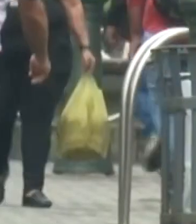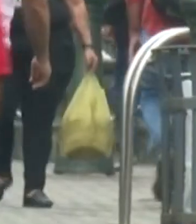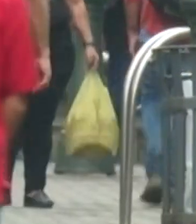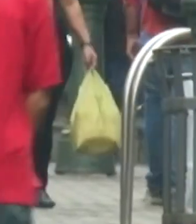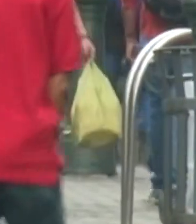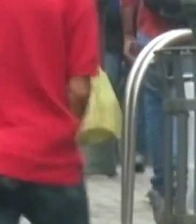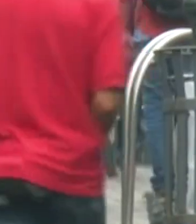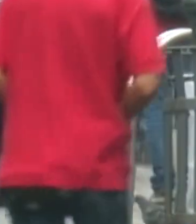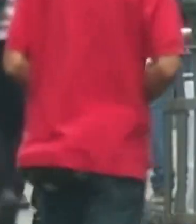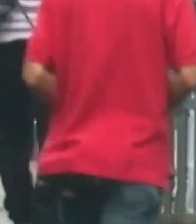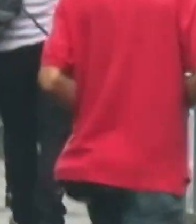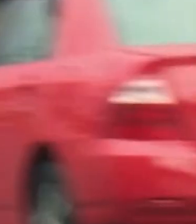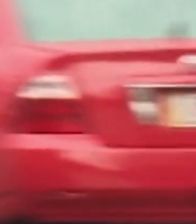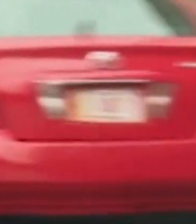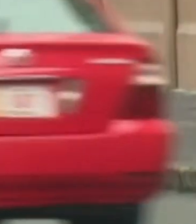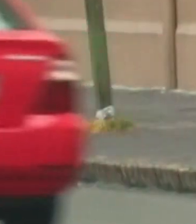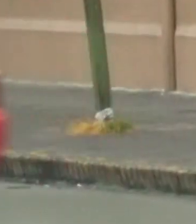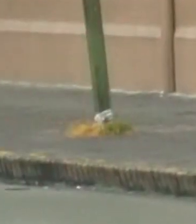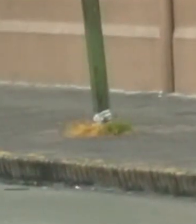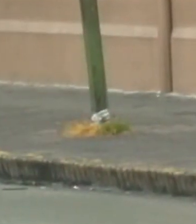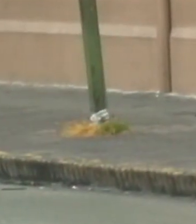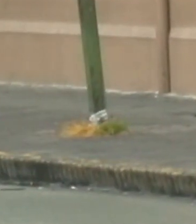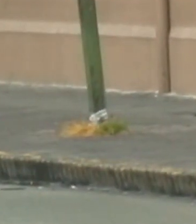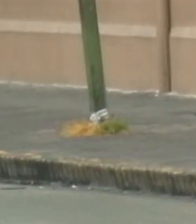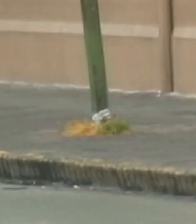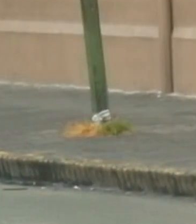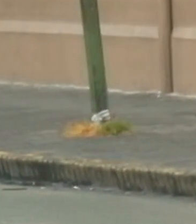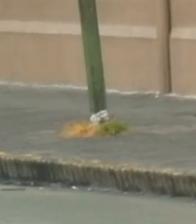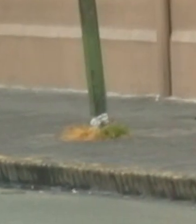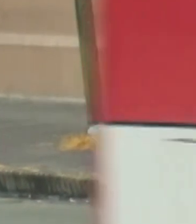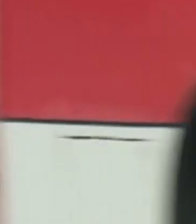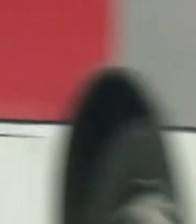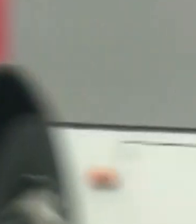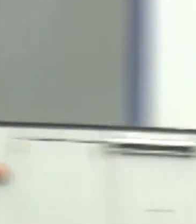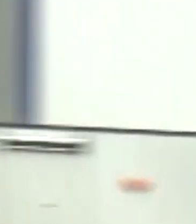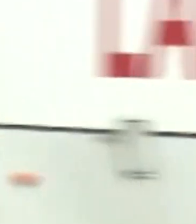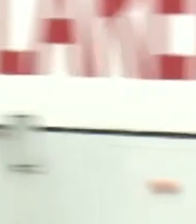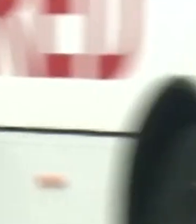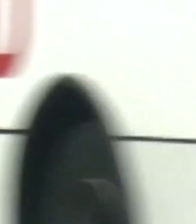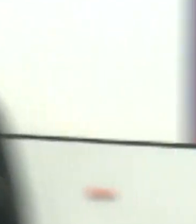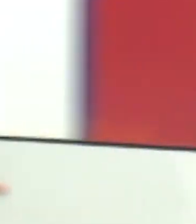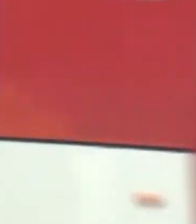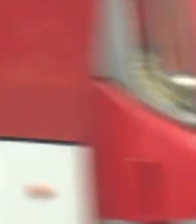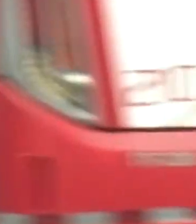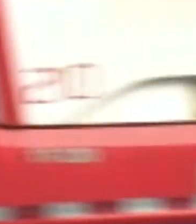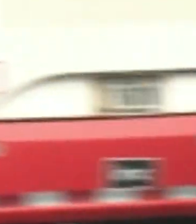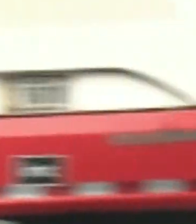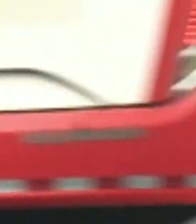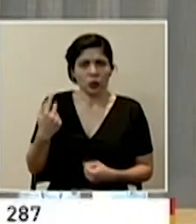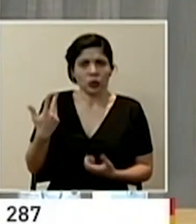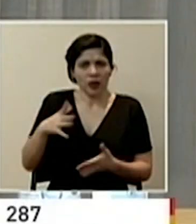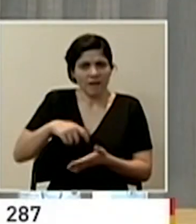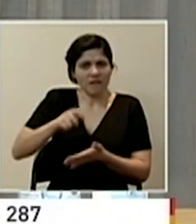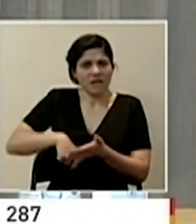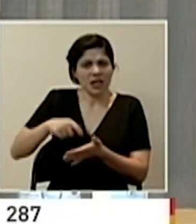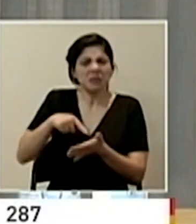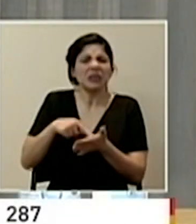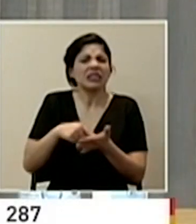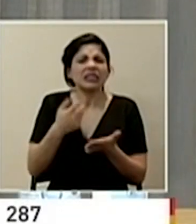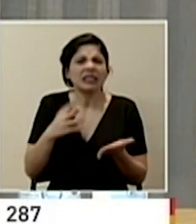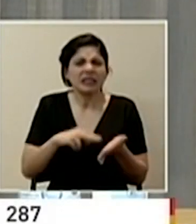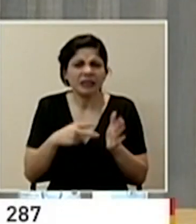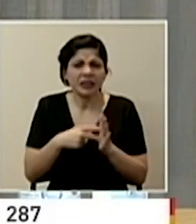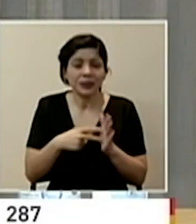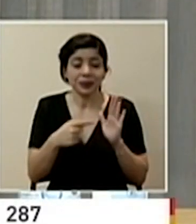sus propios protocolos de atención al público, adoptando medidas sanitarias que prevengan la propagación del COVID-19. En